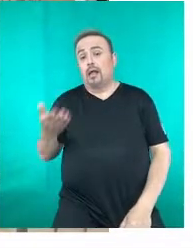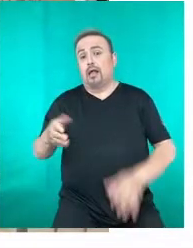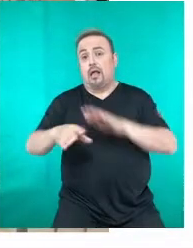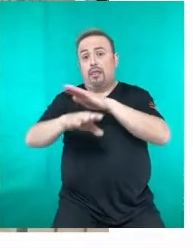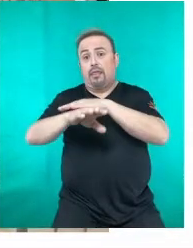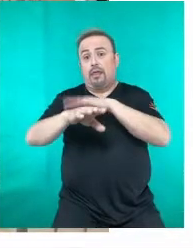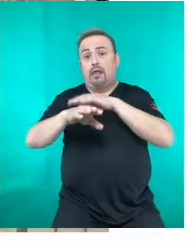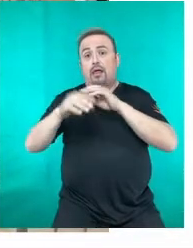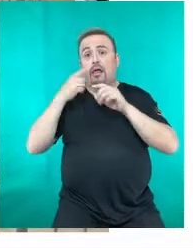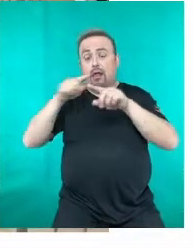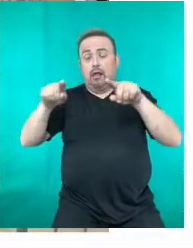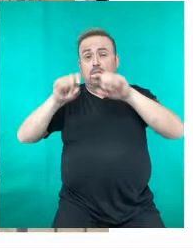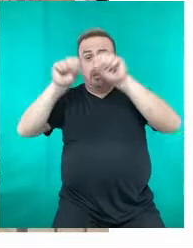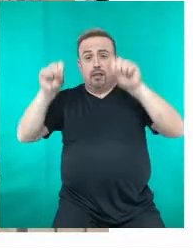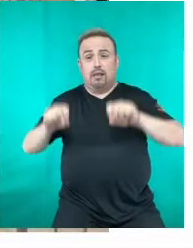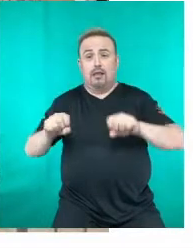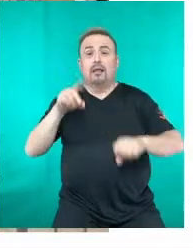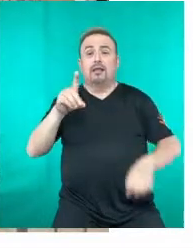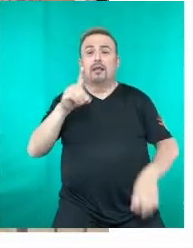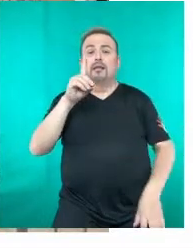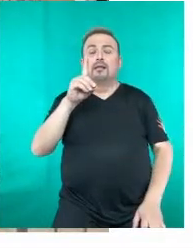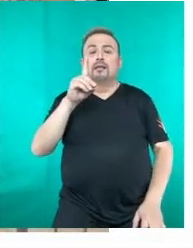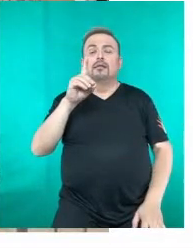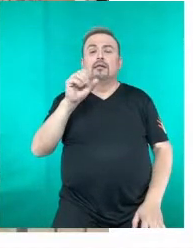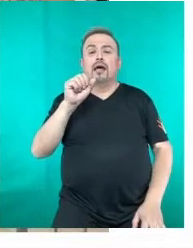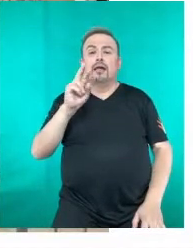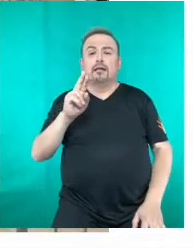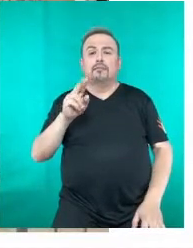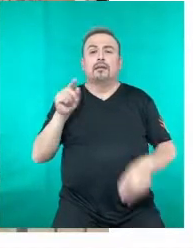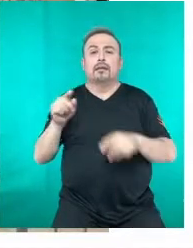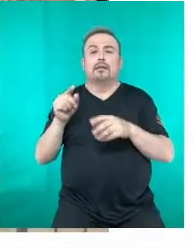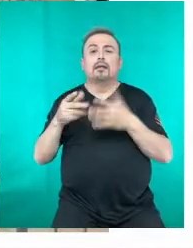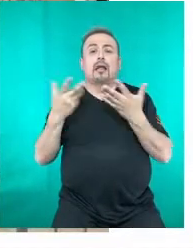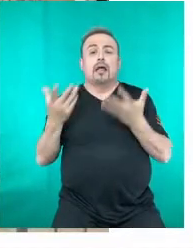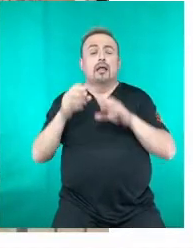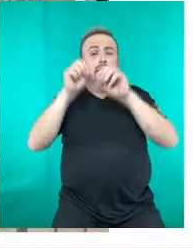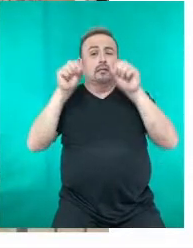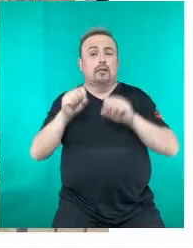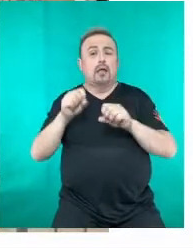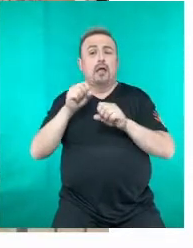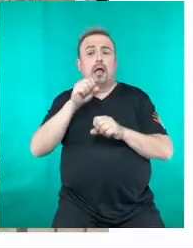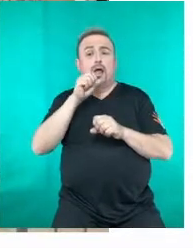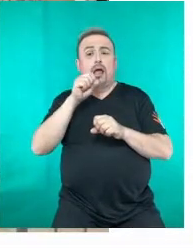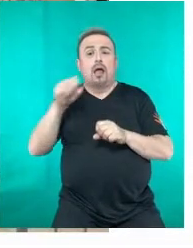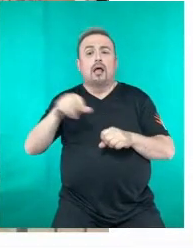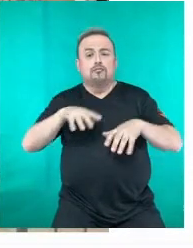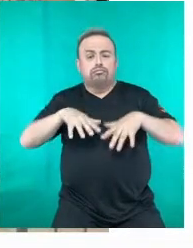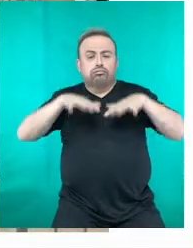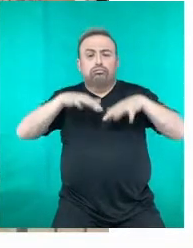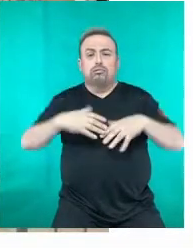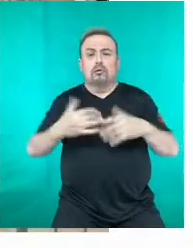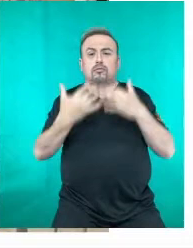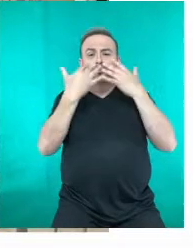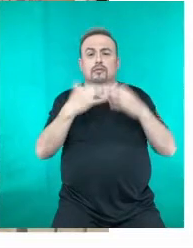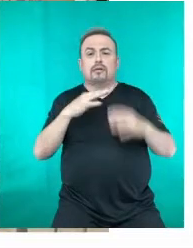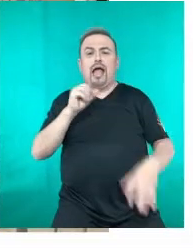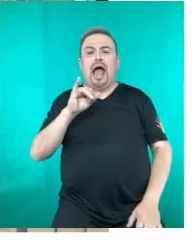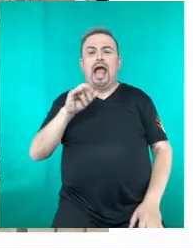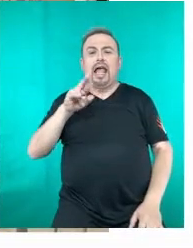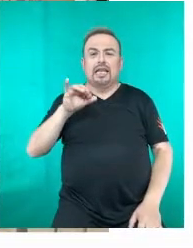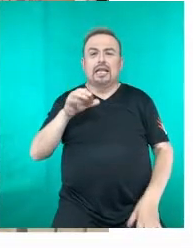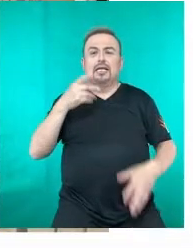ver un sistema DAF, en donde ya les mostraba, les indicaba que hay sistemas de acumulación de aire, sopladores, dependiendo del proceso,